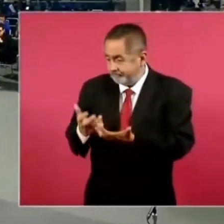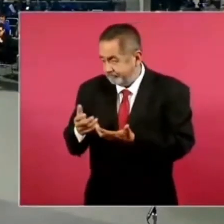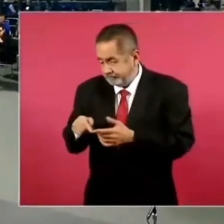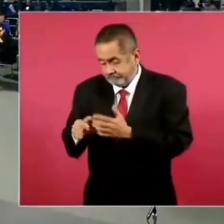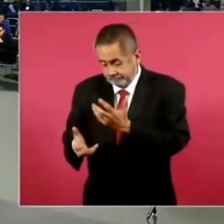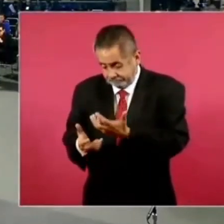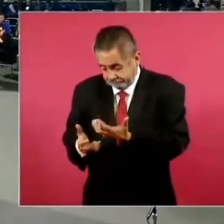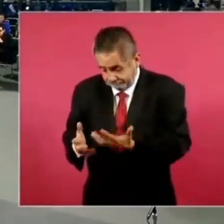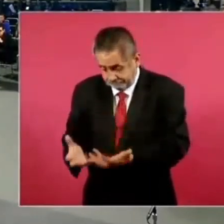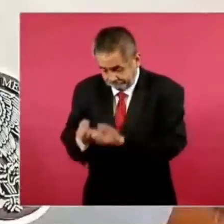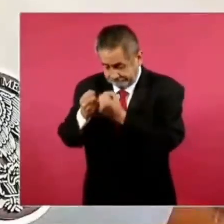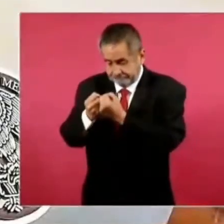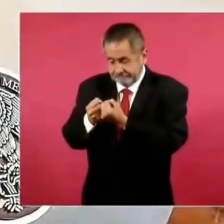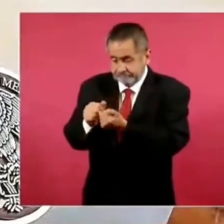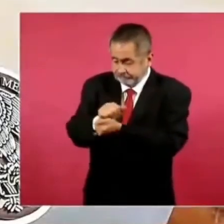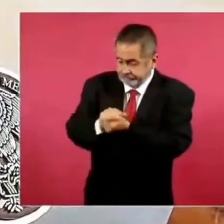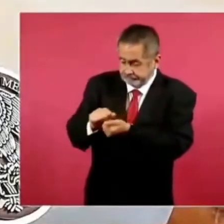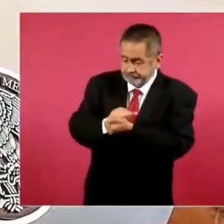alternativas.